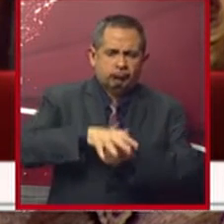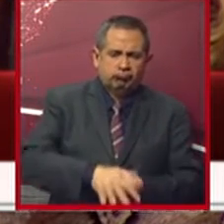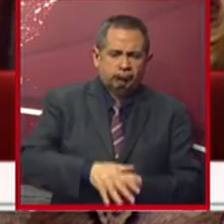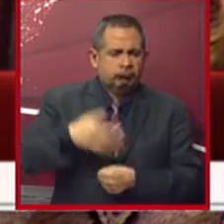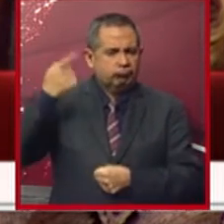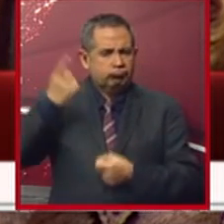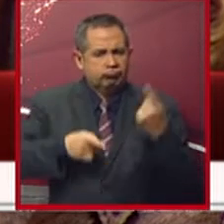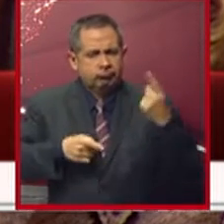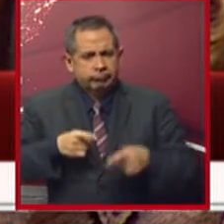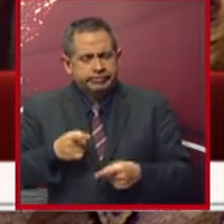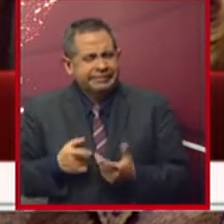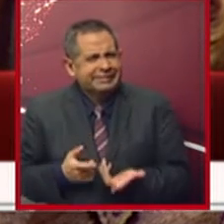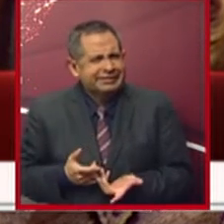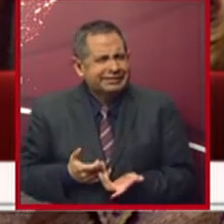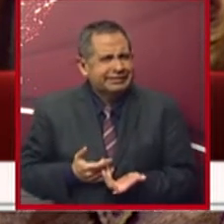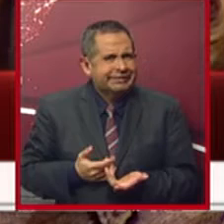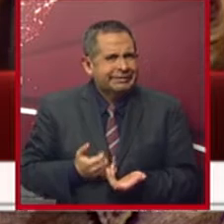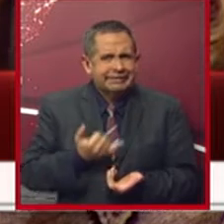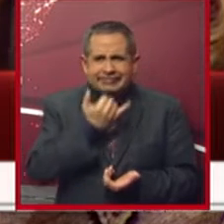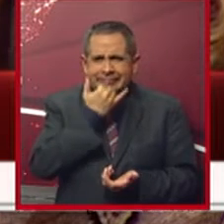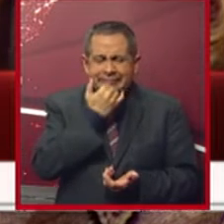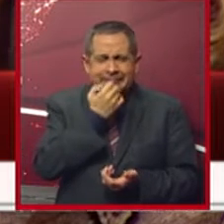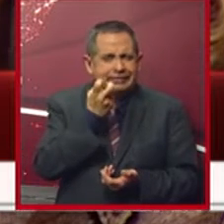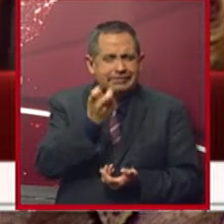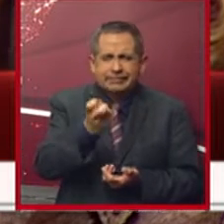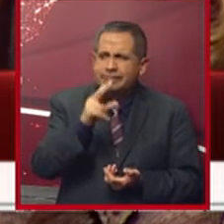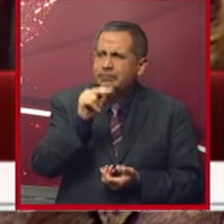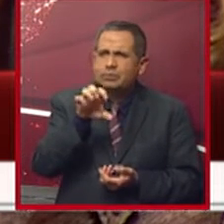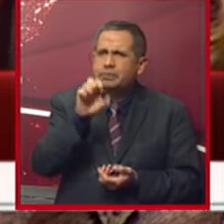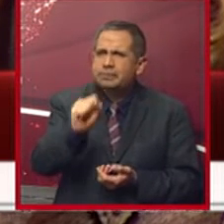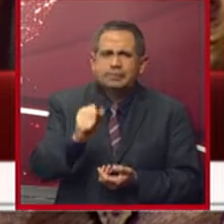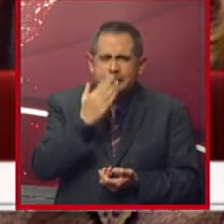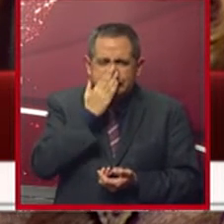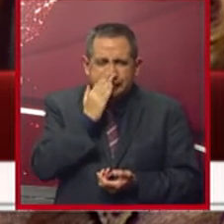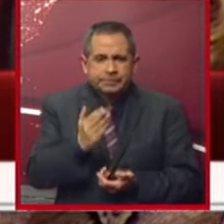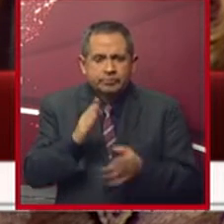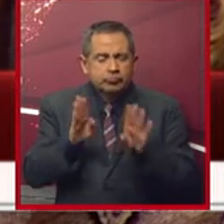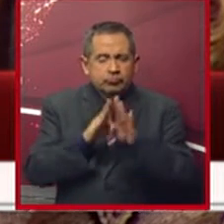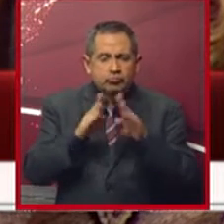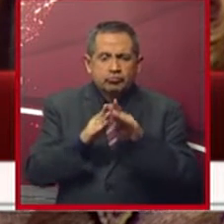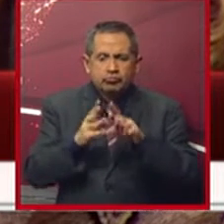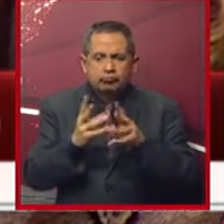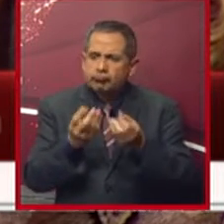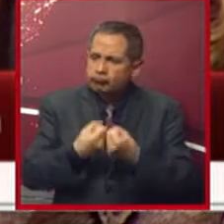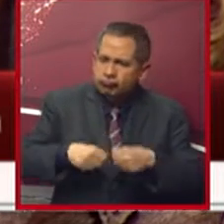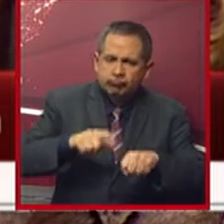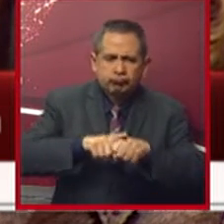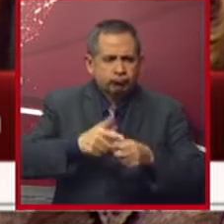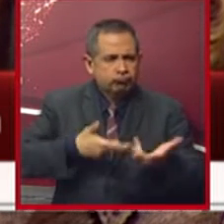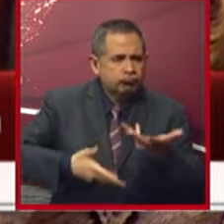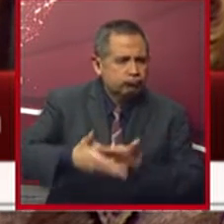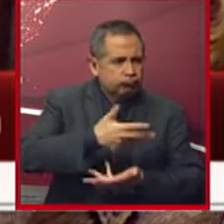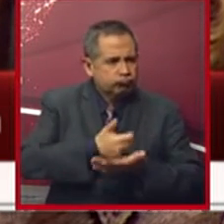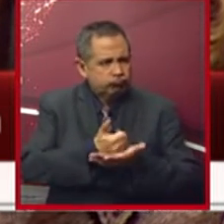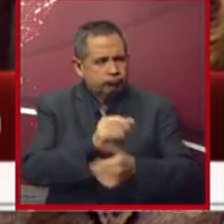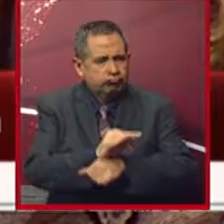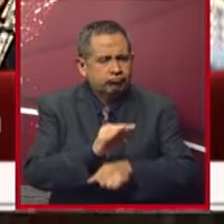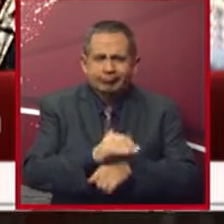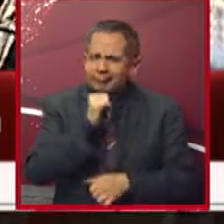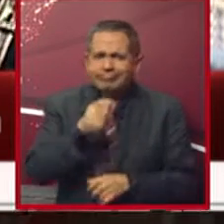mando, que no rescata nada que pueda llamarse ni remotamente una visión social del problema de la